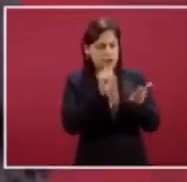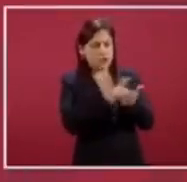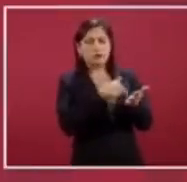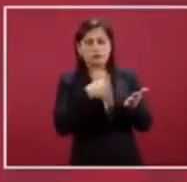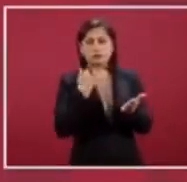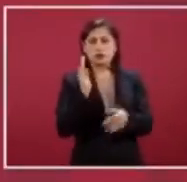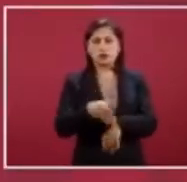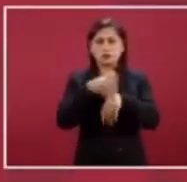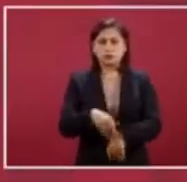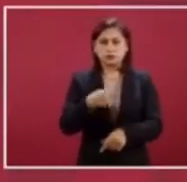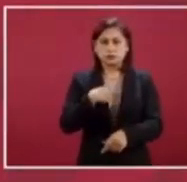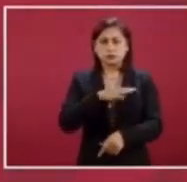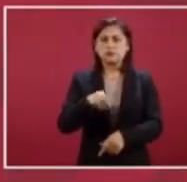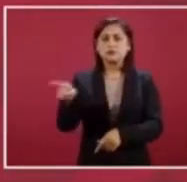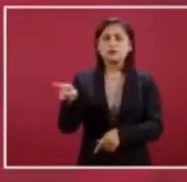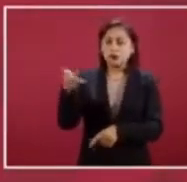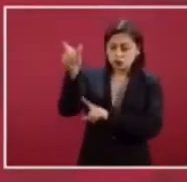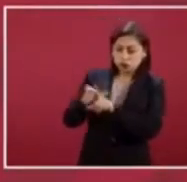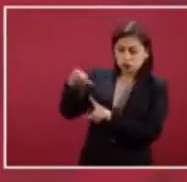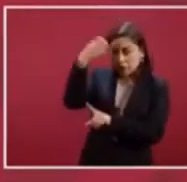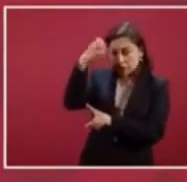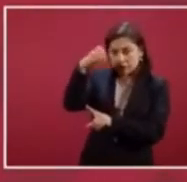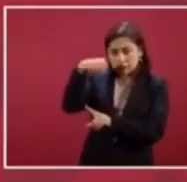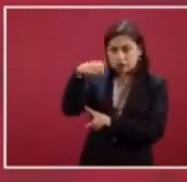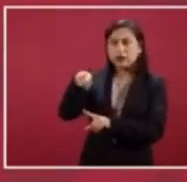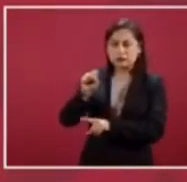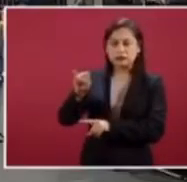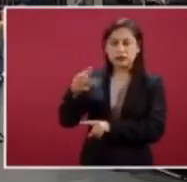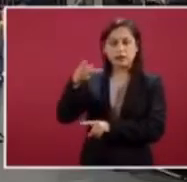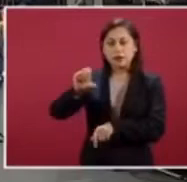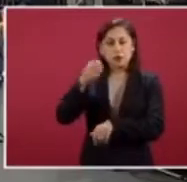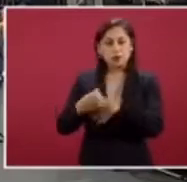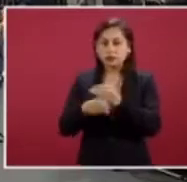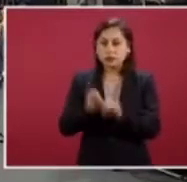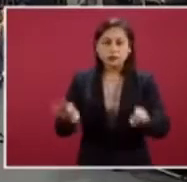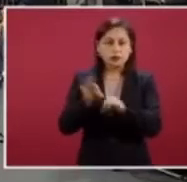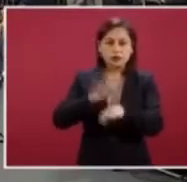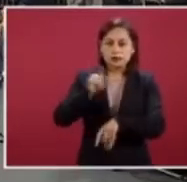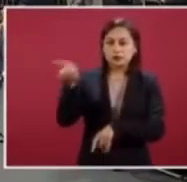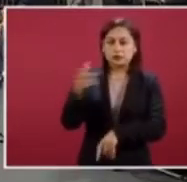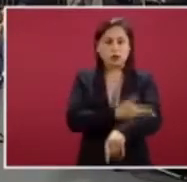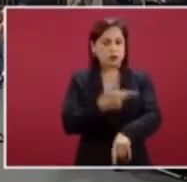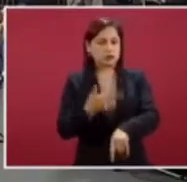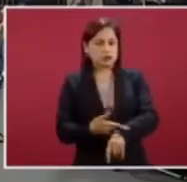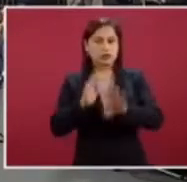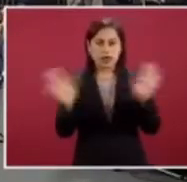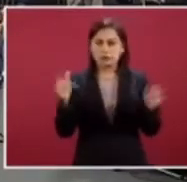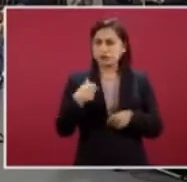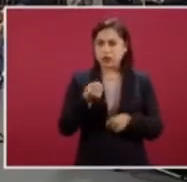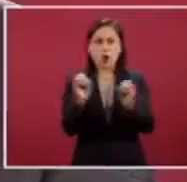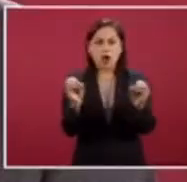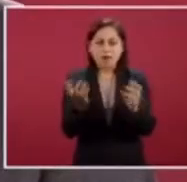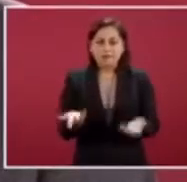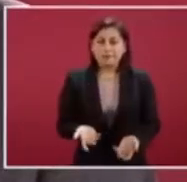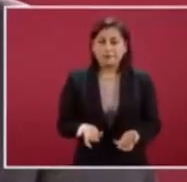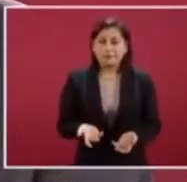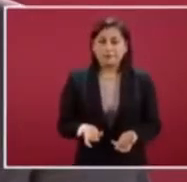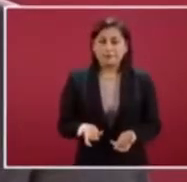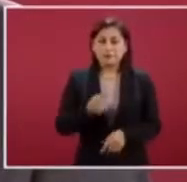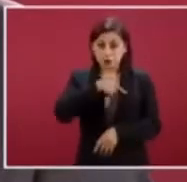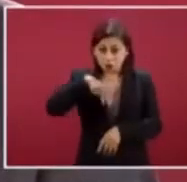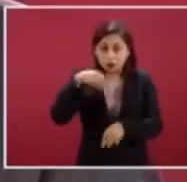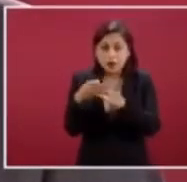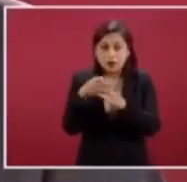lo que más me importa? Más que la experiencia, la honestidad. Ya para irnos entendiendo mejor. Y a nosotros